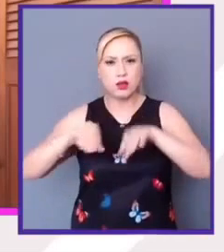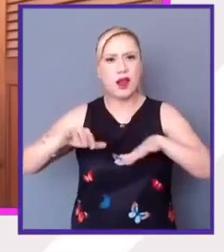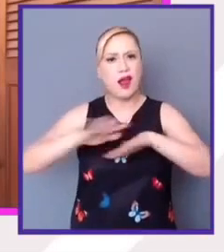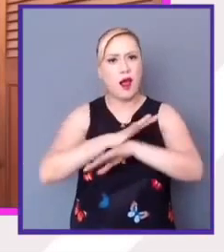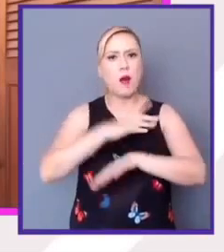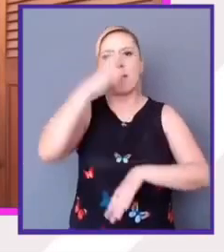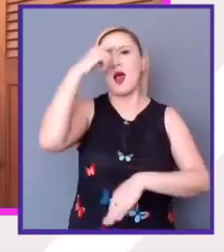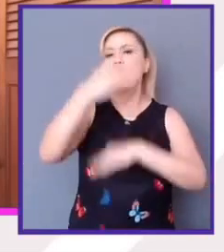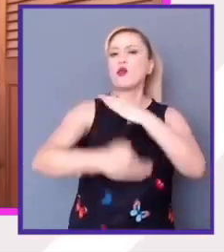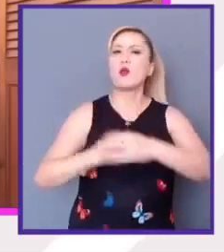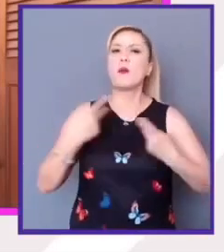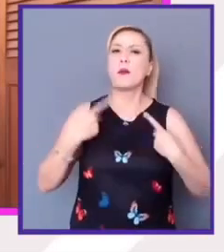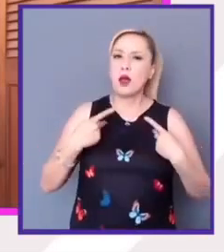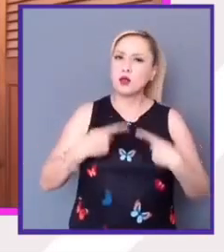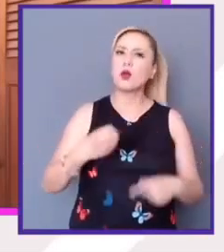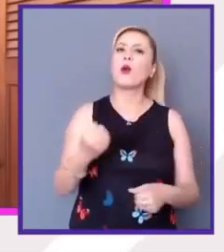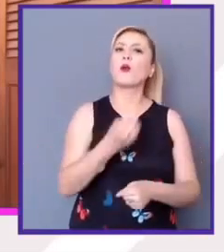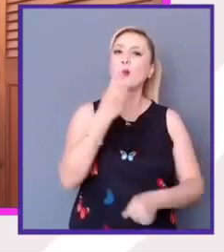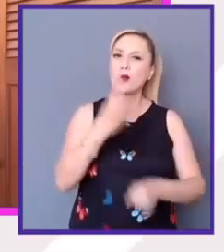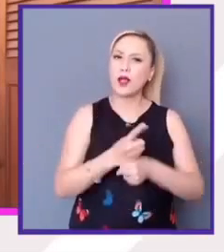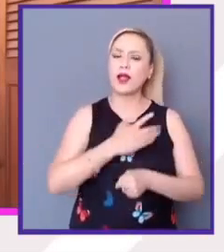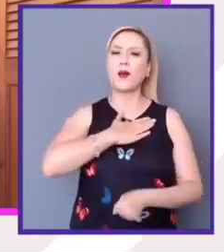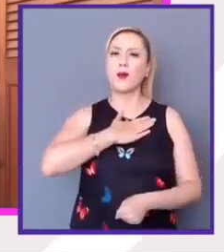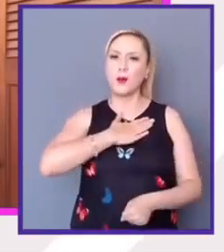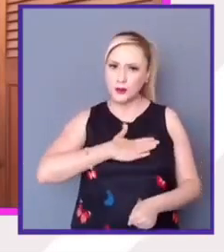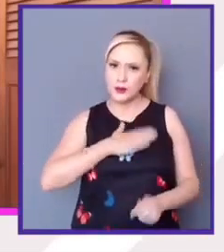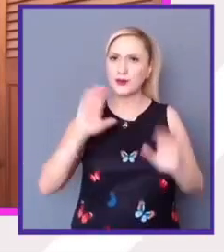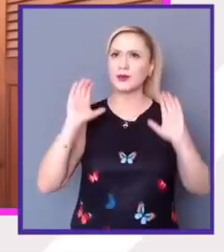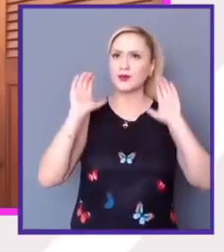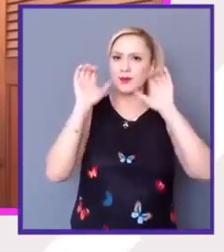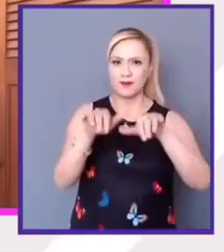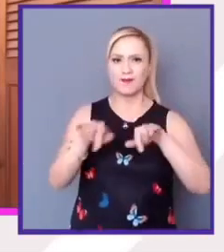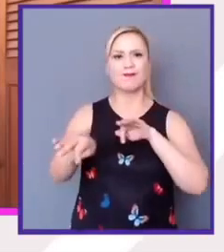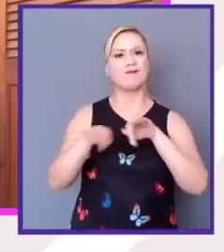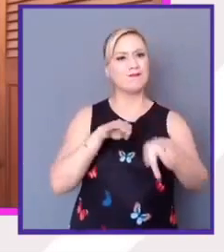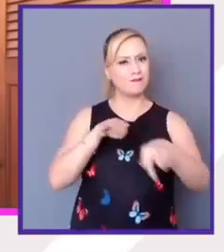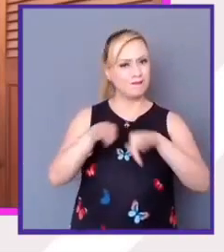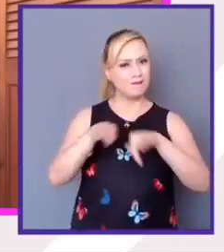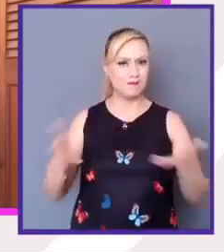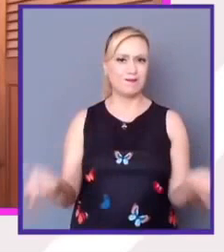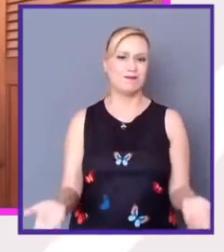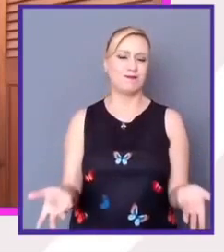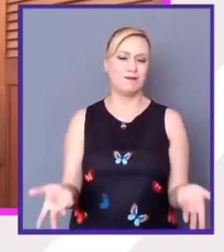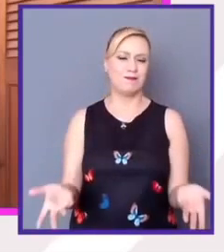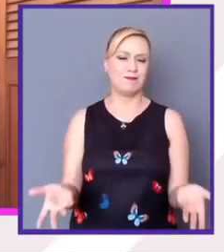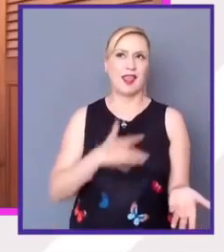todas las personas sientan un sentido de pertenencia en el centro laboral.